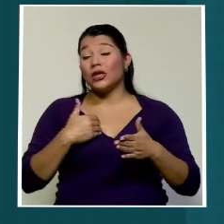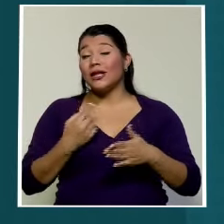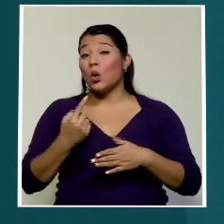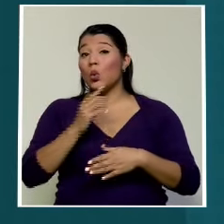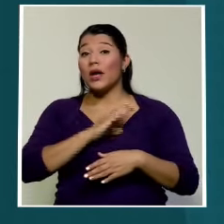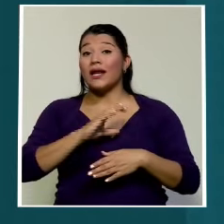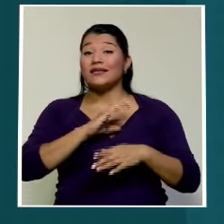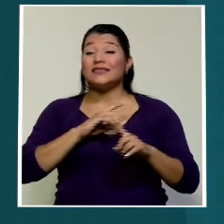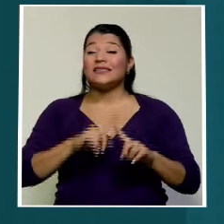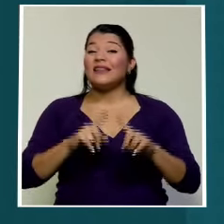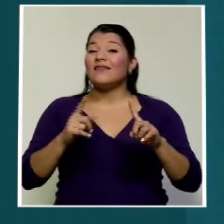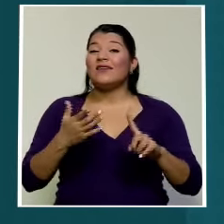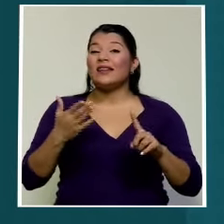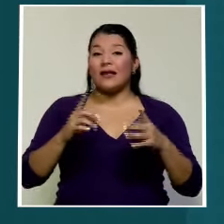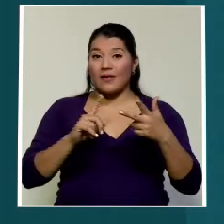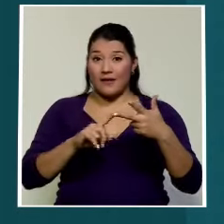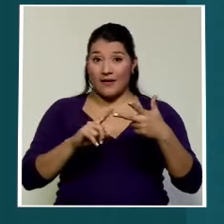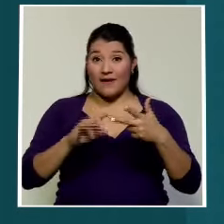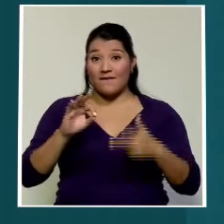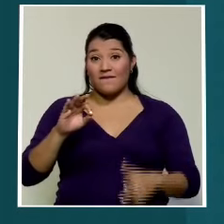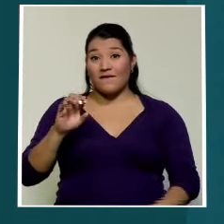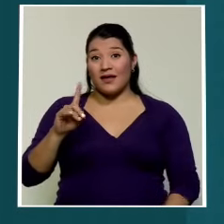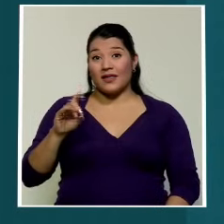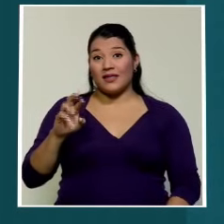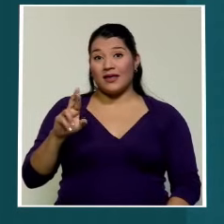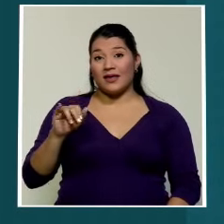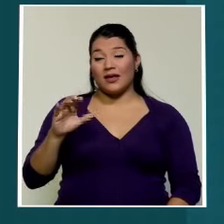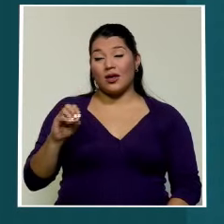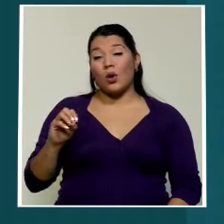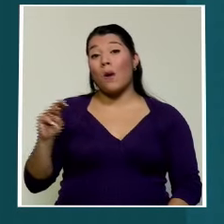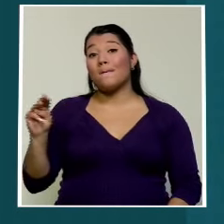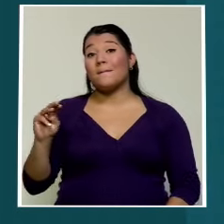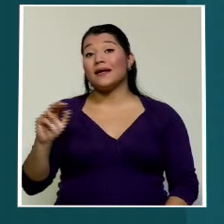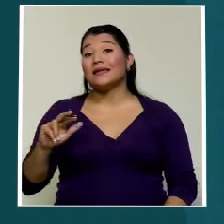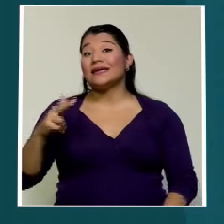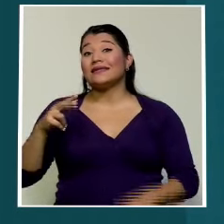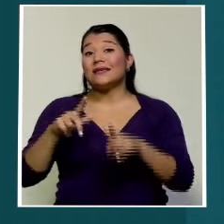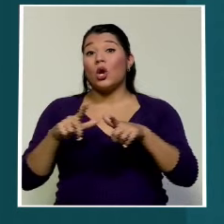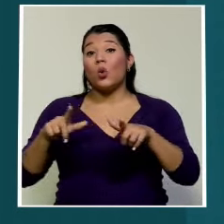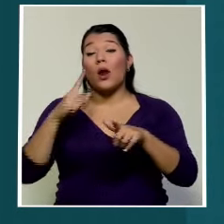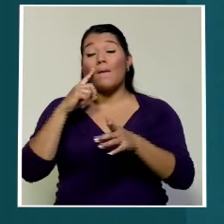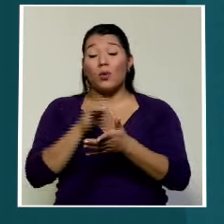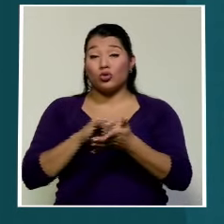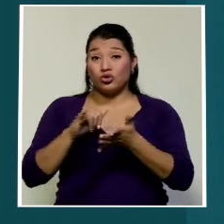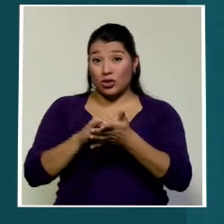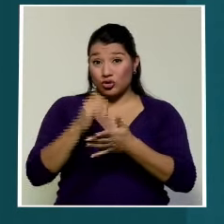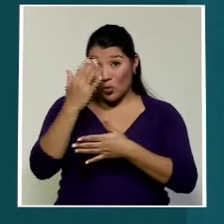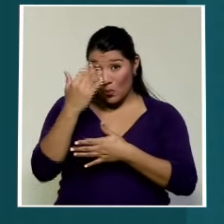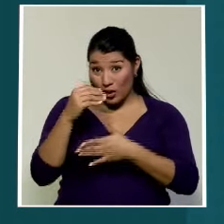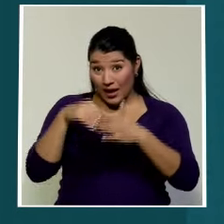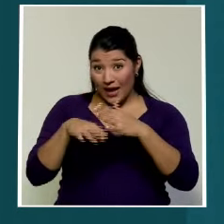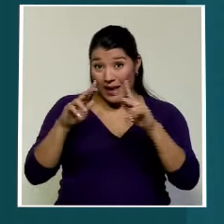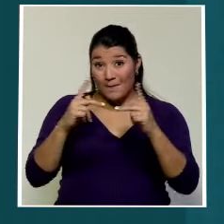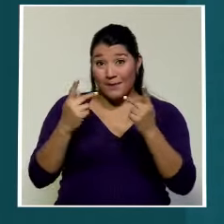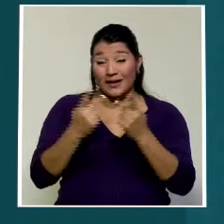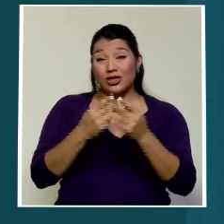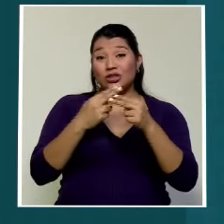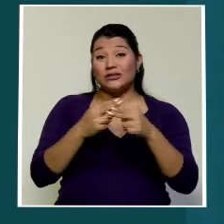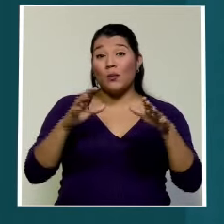decíamos anteriormente, es Federico Malavasi, quien ocupará el tercer lugar por San José, ya que en el partido Unión